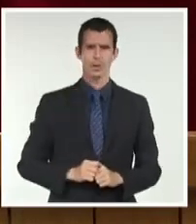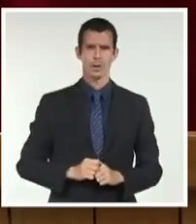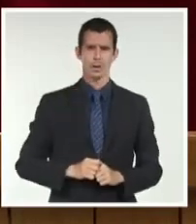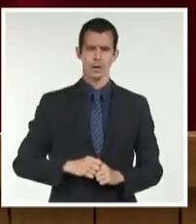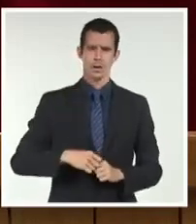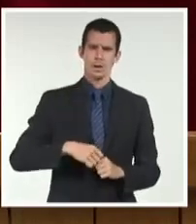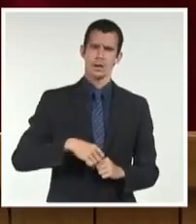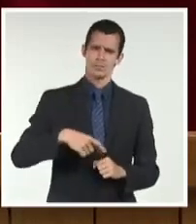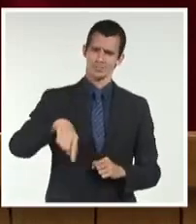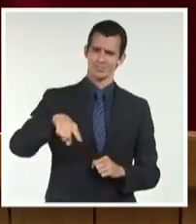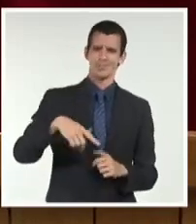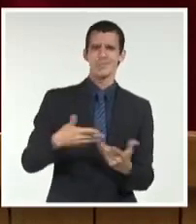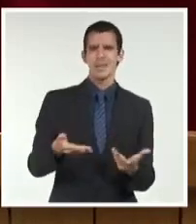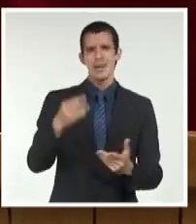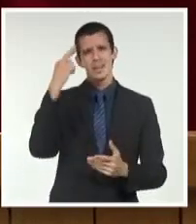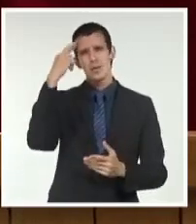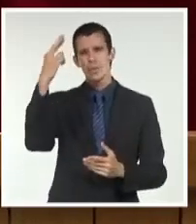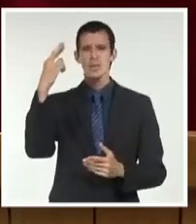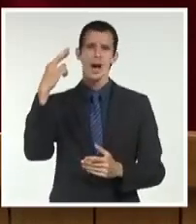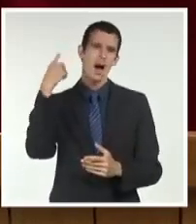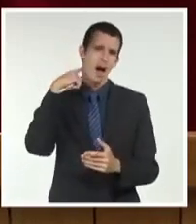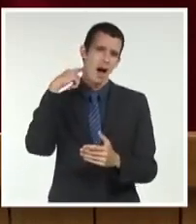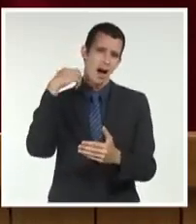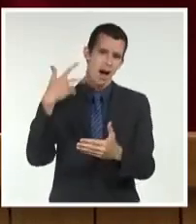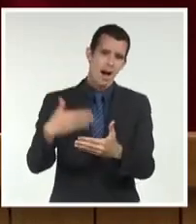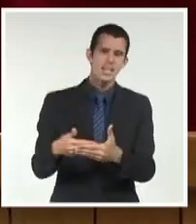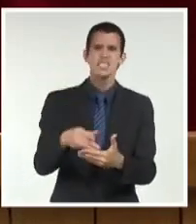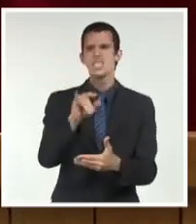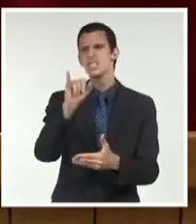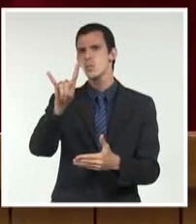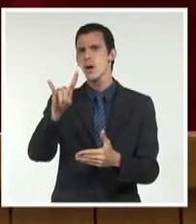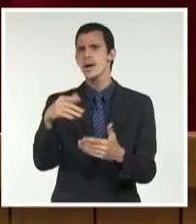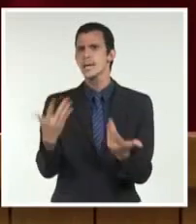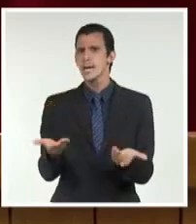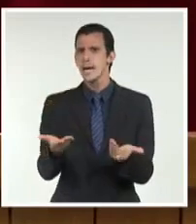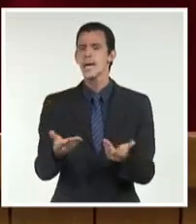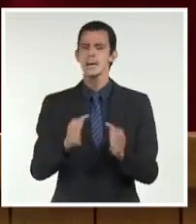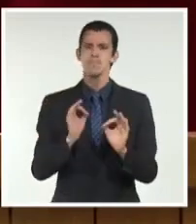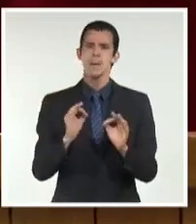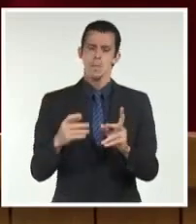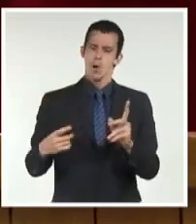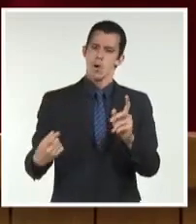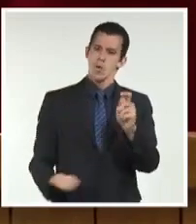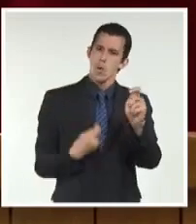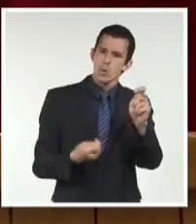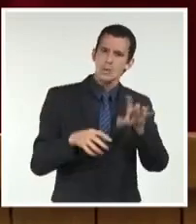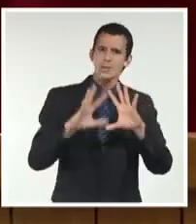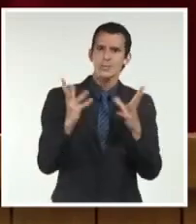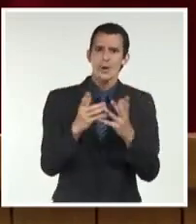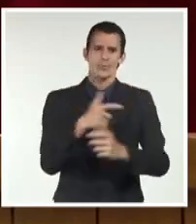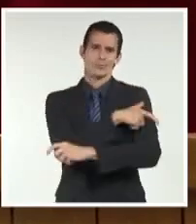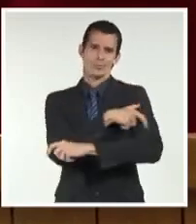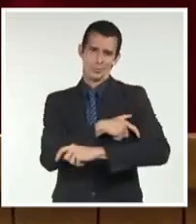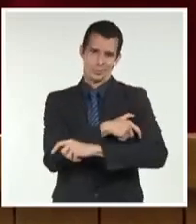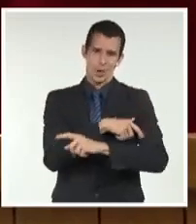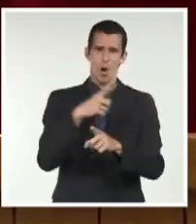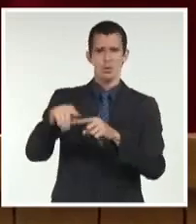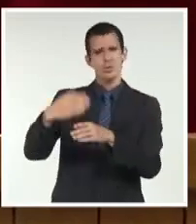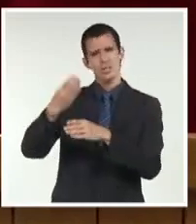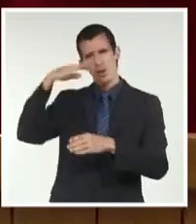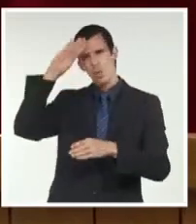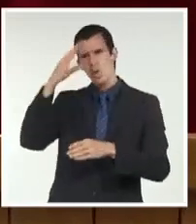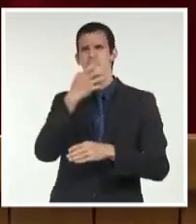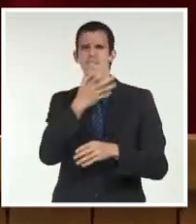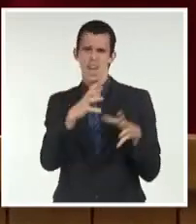Cuba y Carlos Manuel de Céspedes de Bayamo. La fecha, siempre inspiradora, será otra oportunidad para